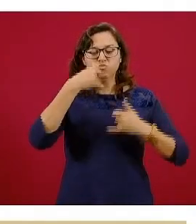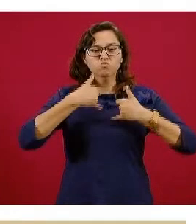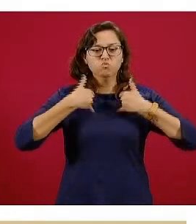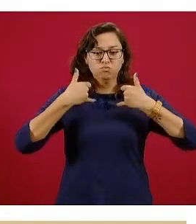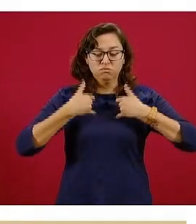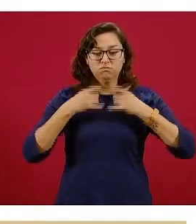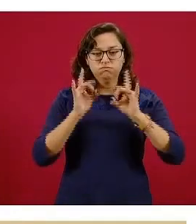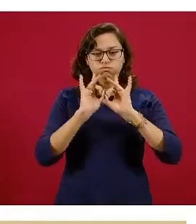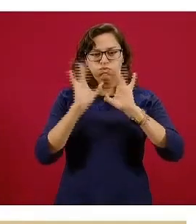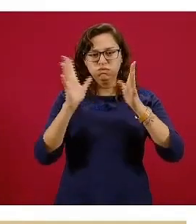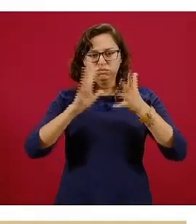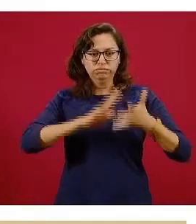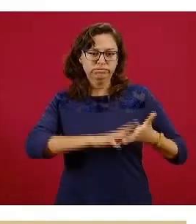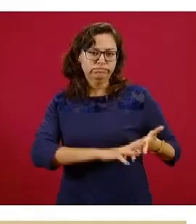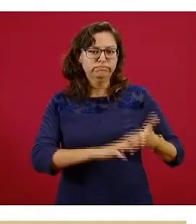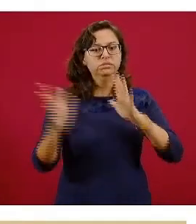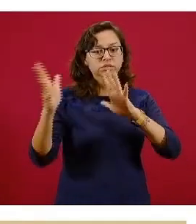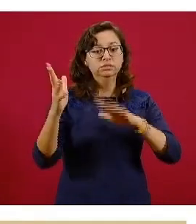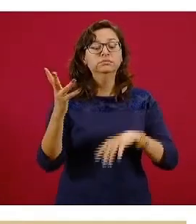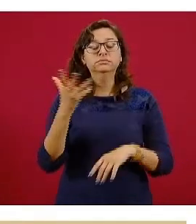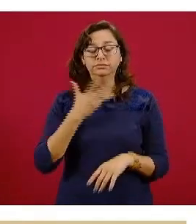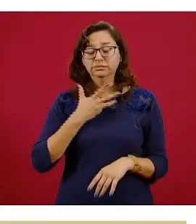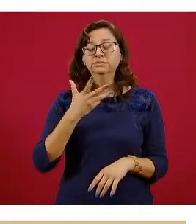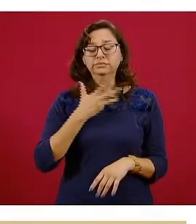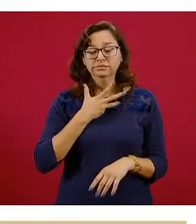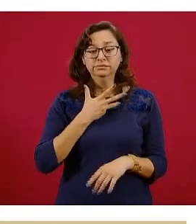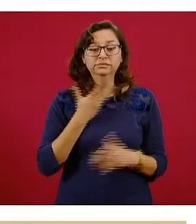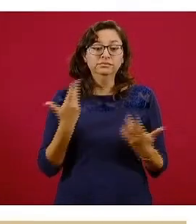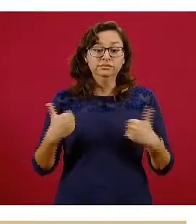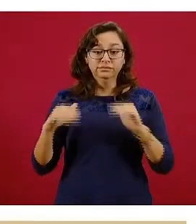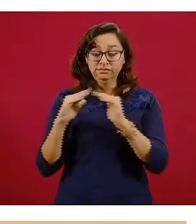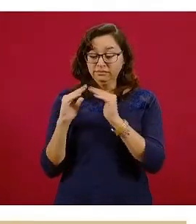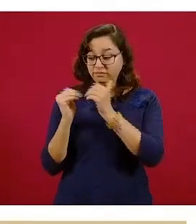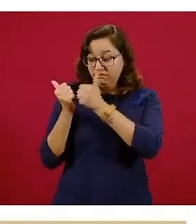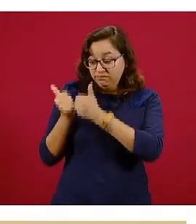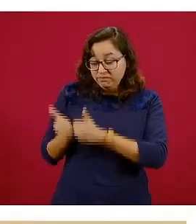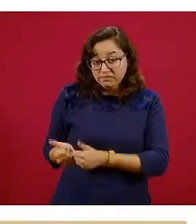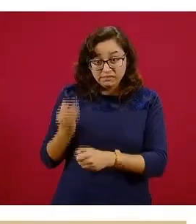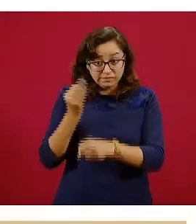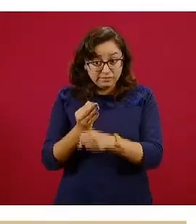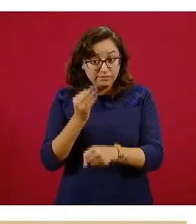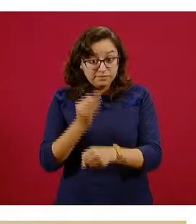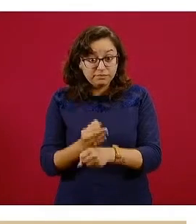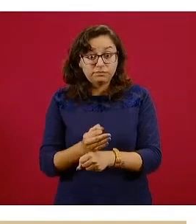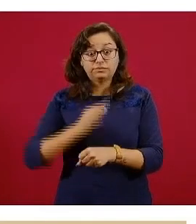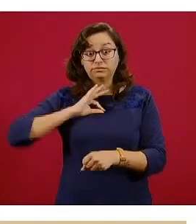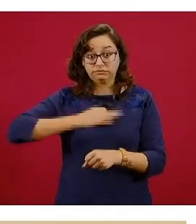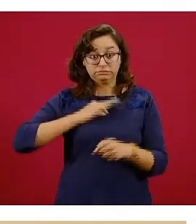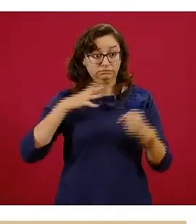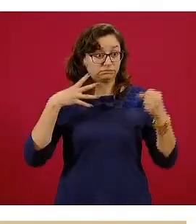de violencia. Sin embargo, situaciones de confinamiento como la que hoy enfrentamos derivada de la pandemia